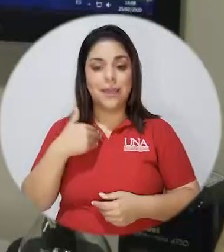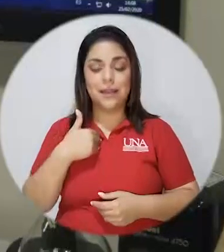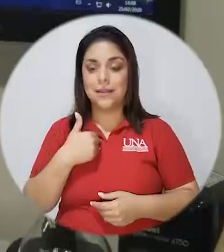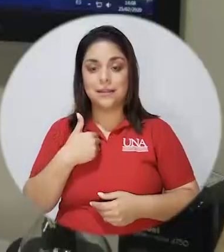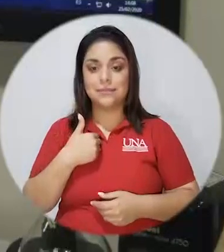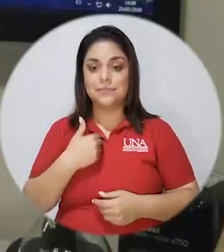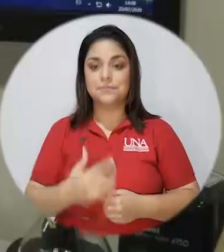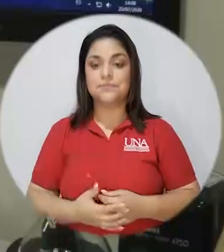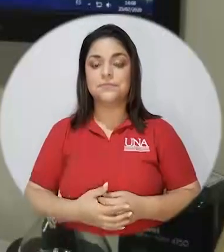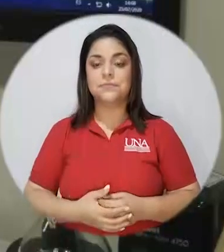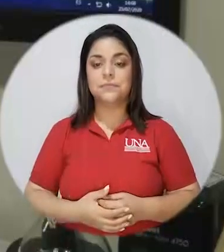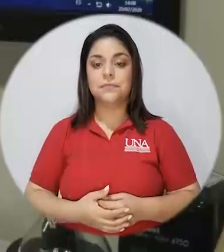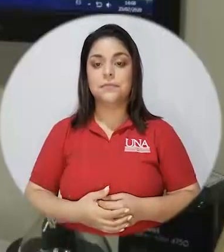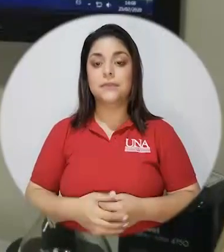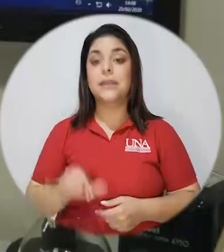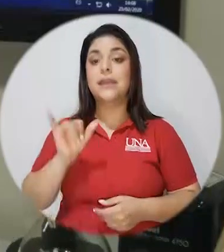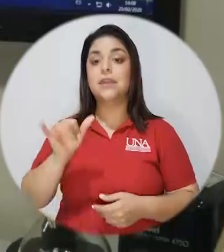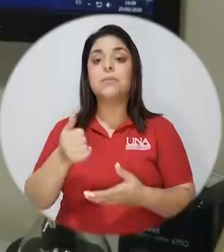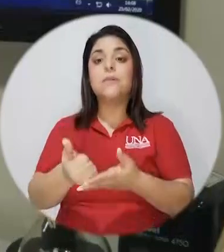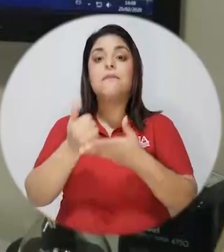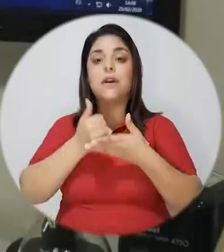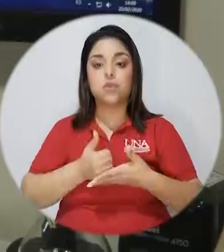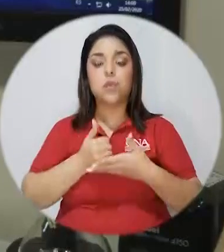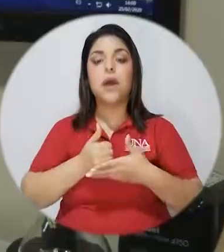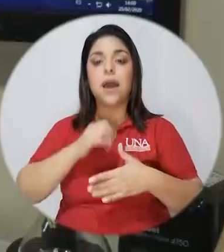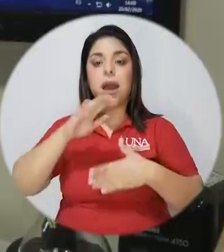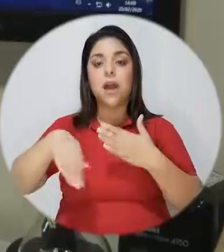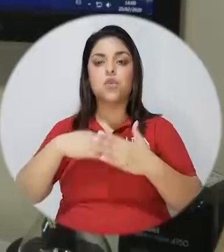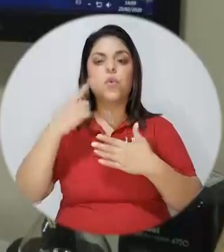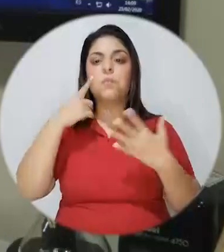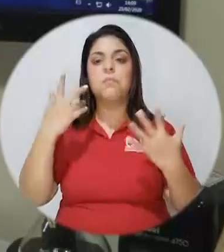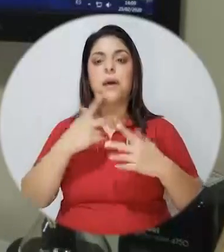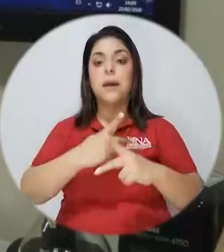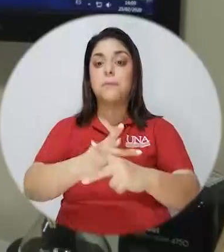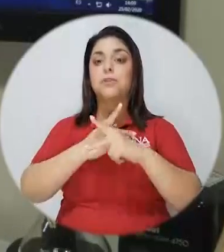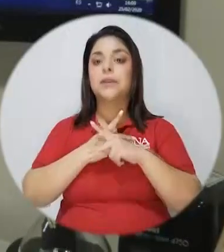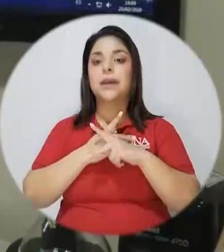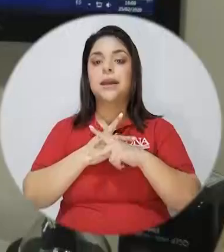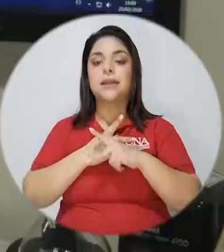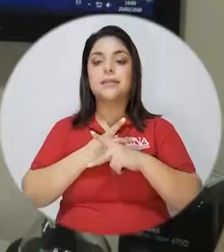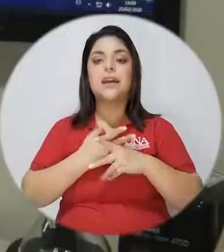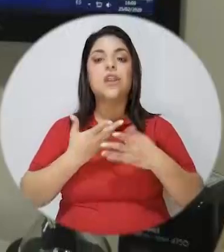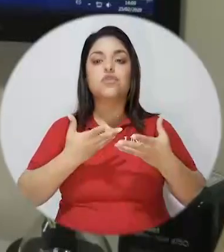momento y que nos va a servir a todos para proteger